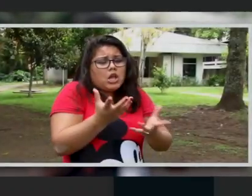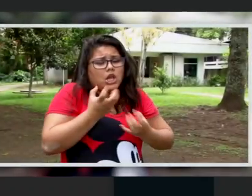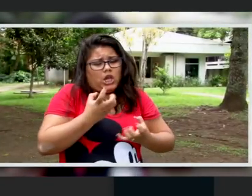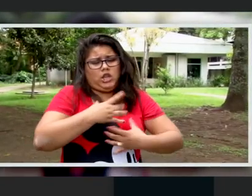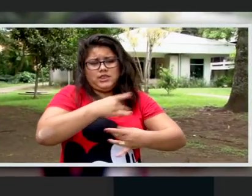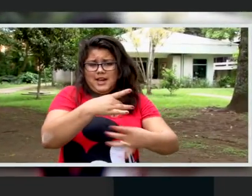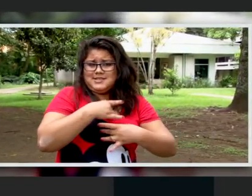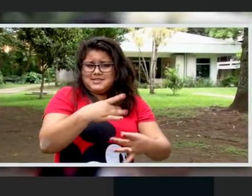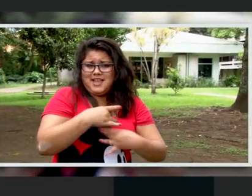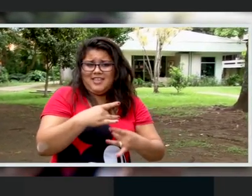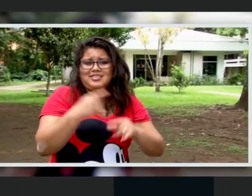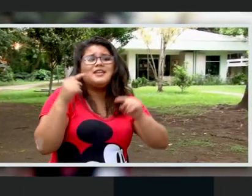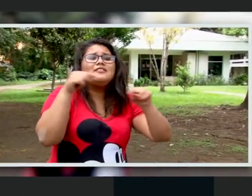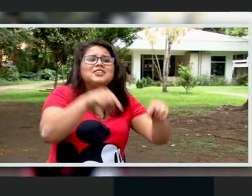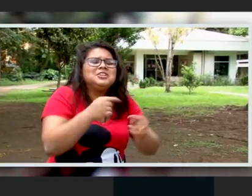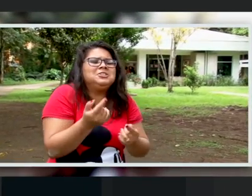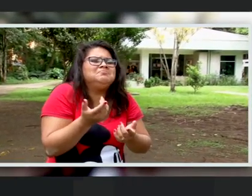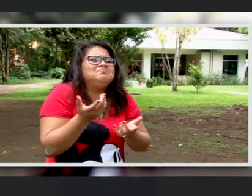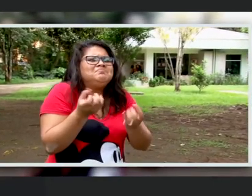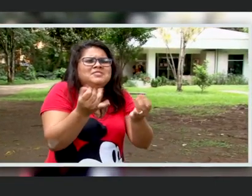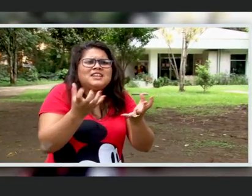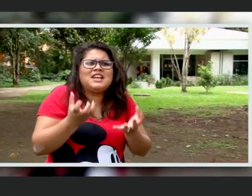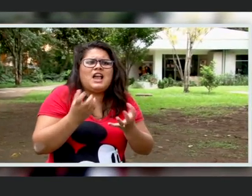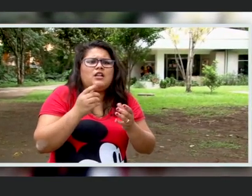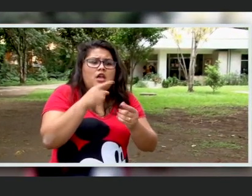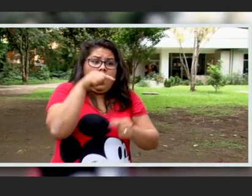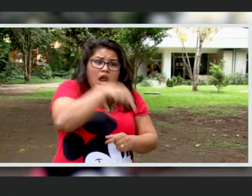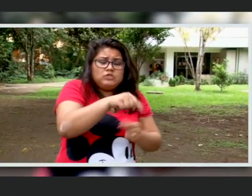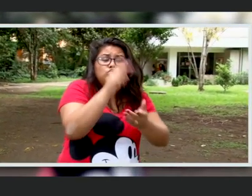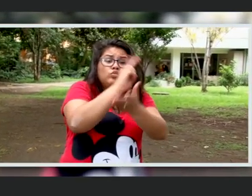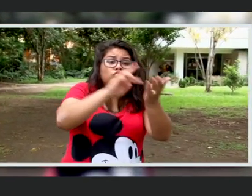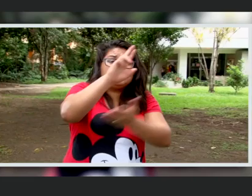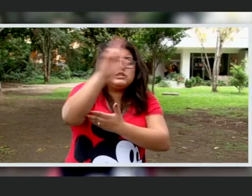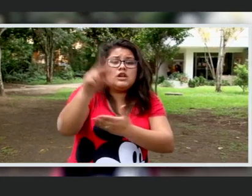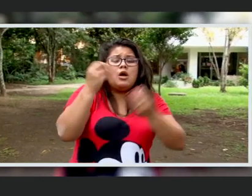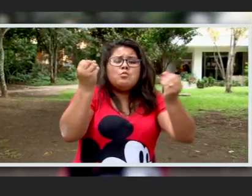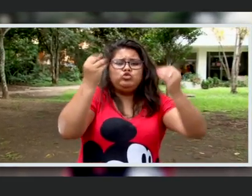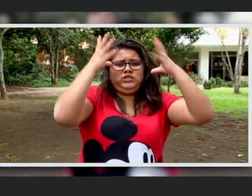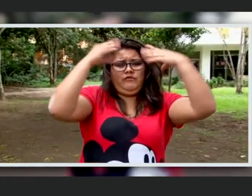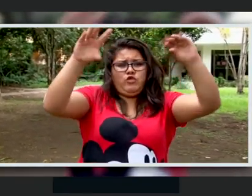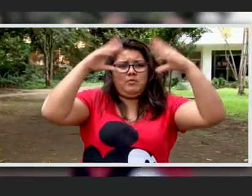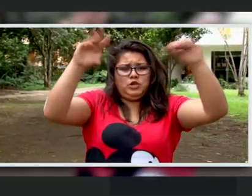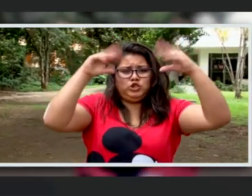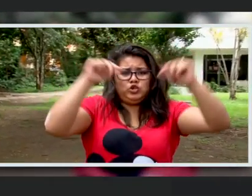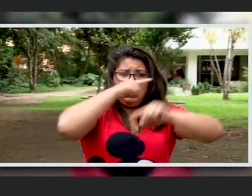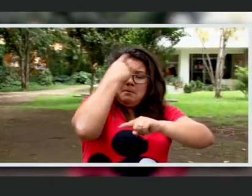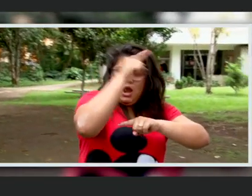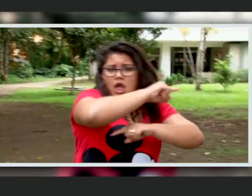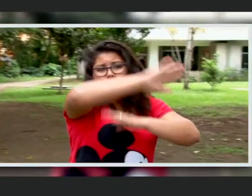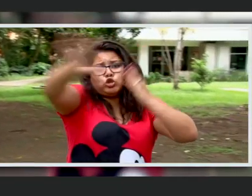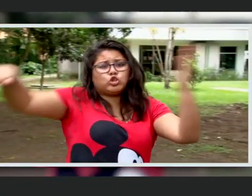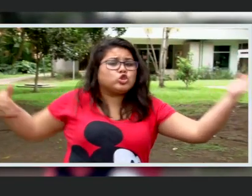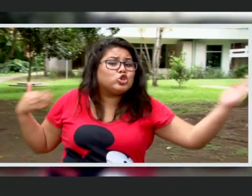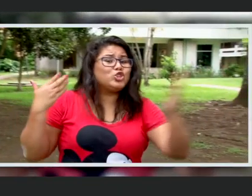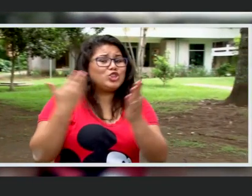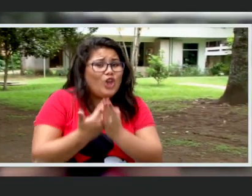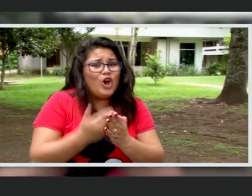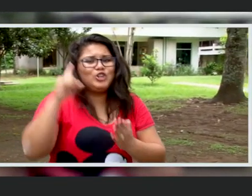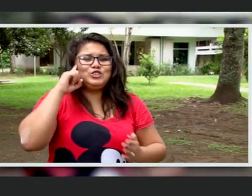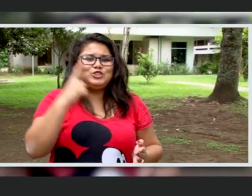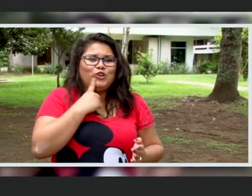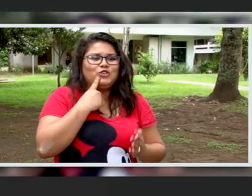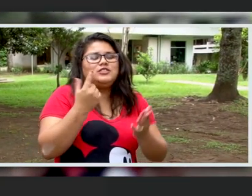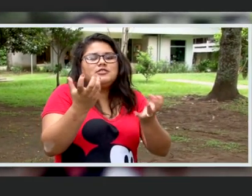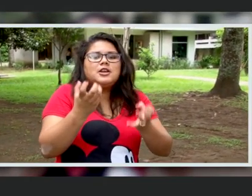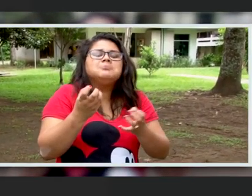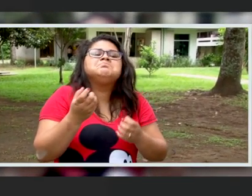sordas hagan valer sus derechos. Si lo que quieran estudiar, los intereses que tengan, la Universidad tiene muchísima información